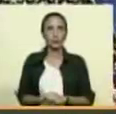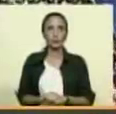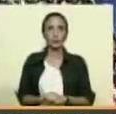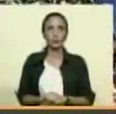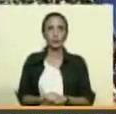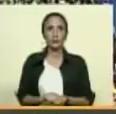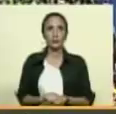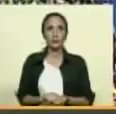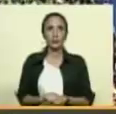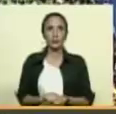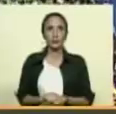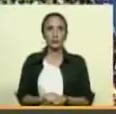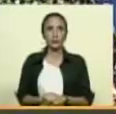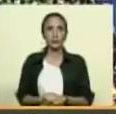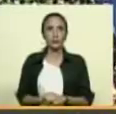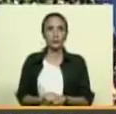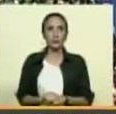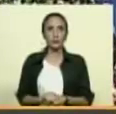Por aquí.